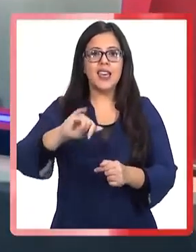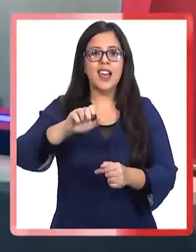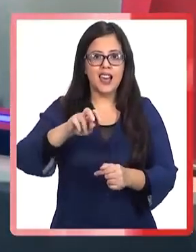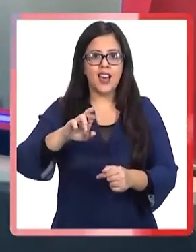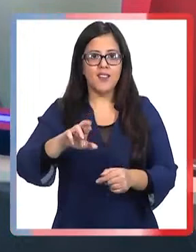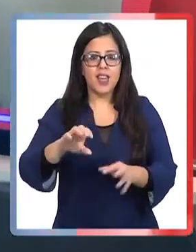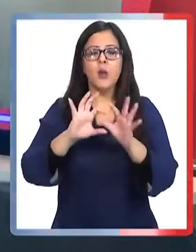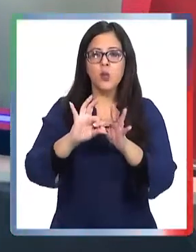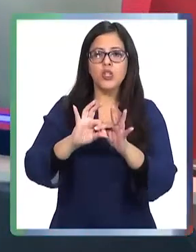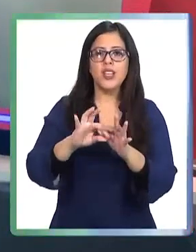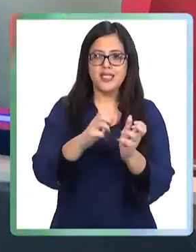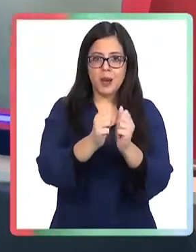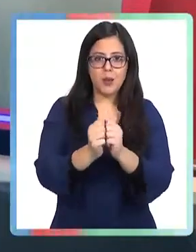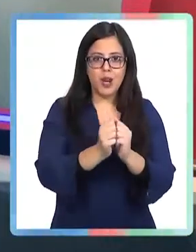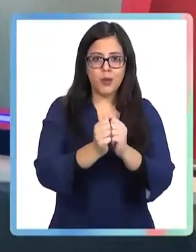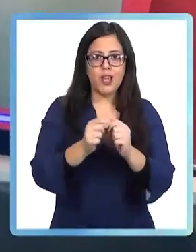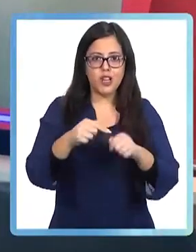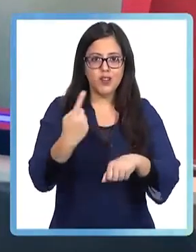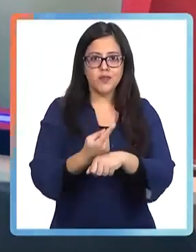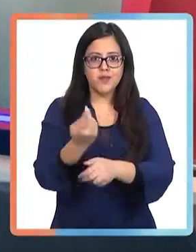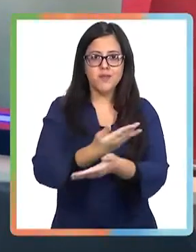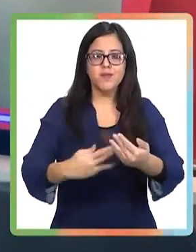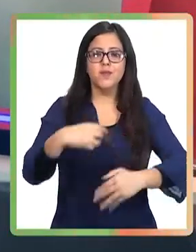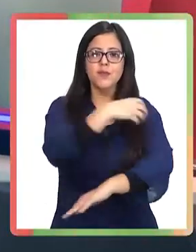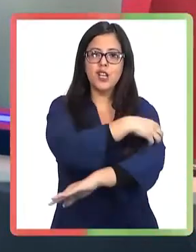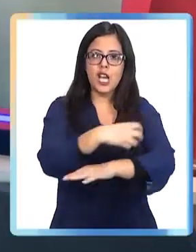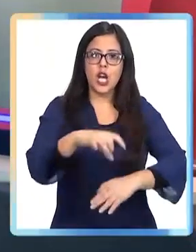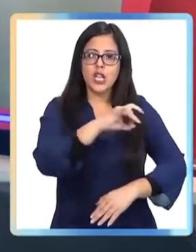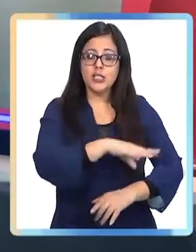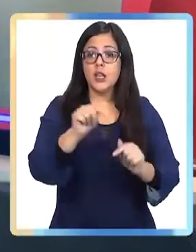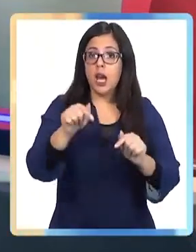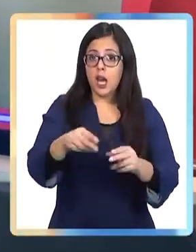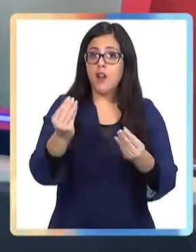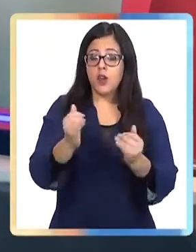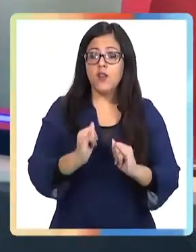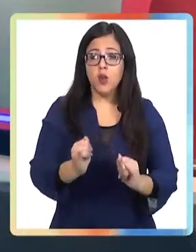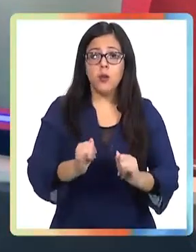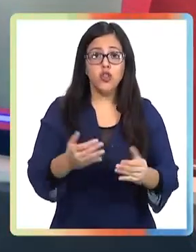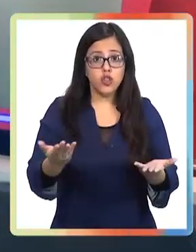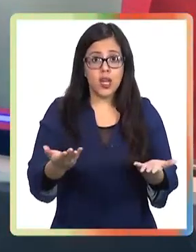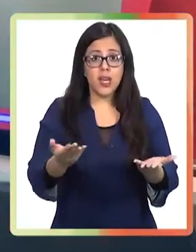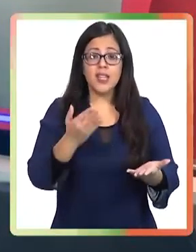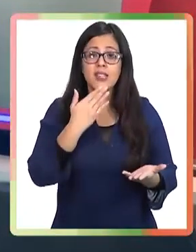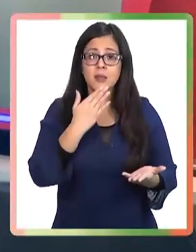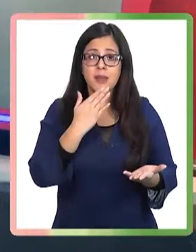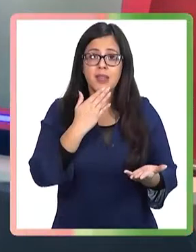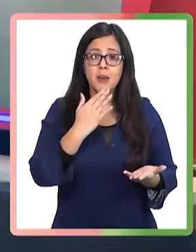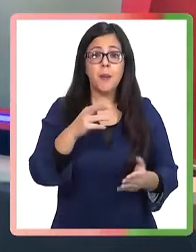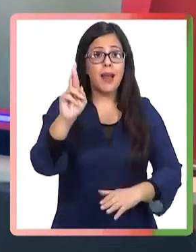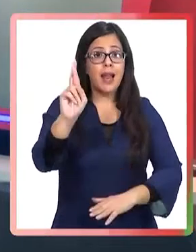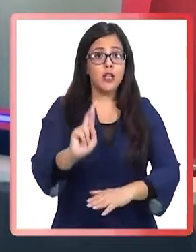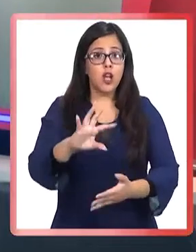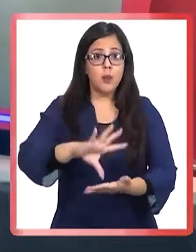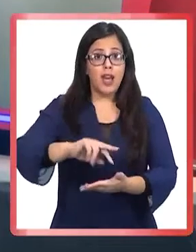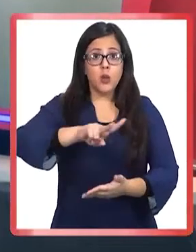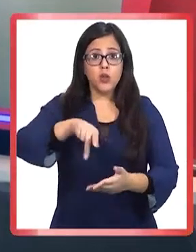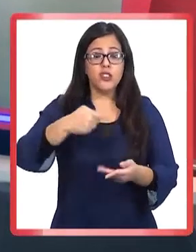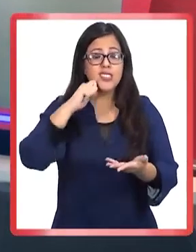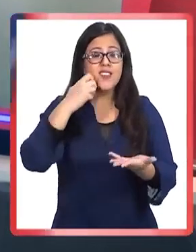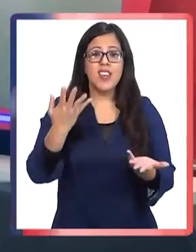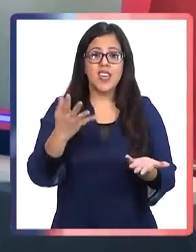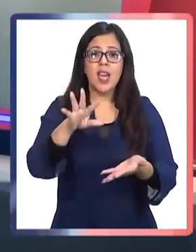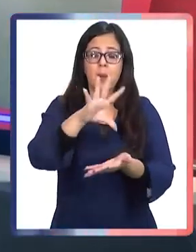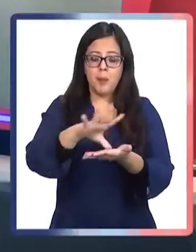con nosotros. Le doy las gracias nuevamente por esta conversación con las regiones de Chile. Fue una buena noticia, incluso para el sur de nuestro país, que